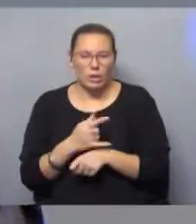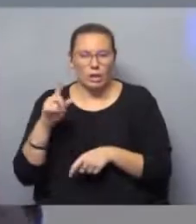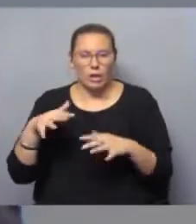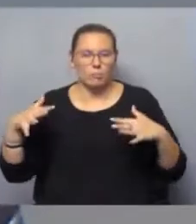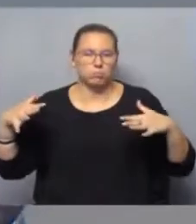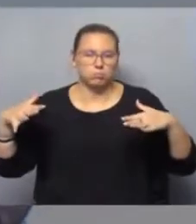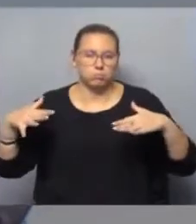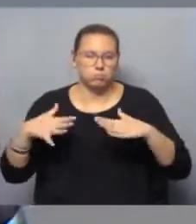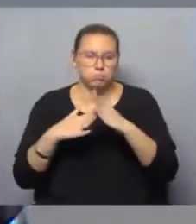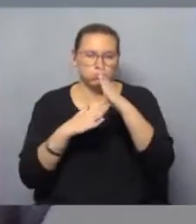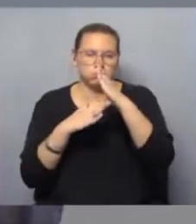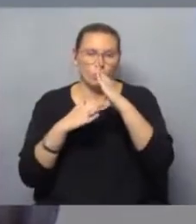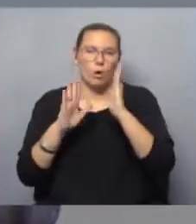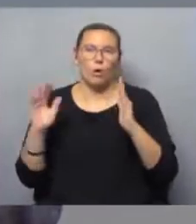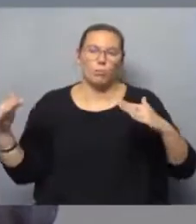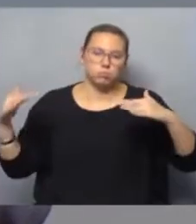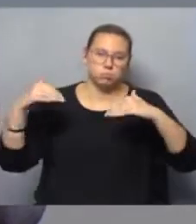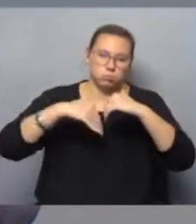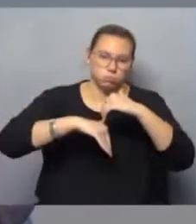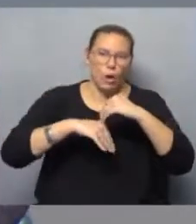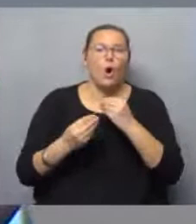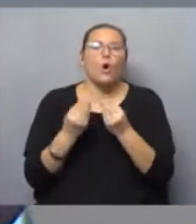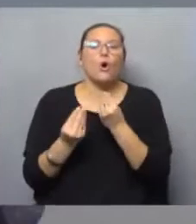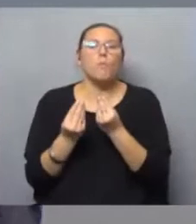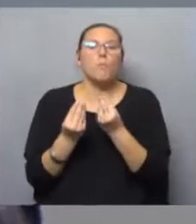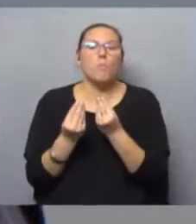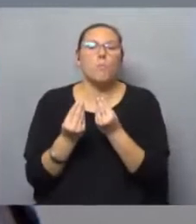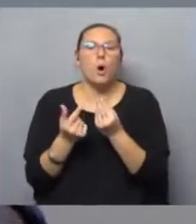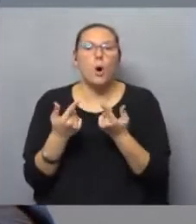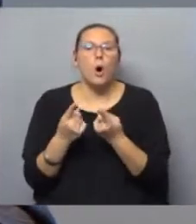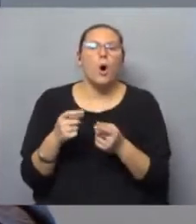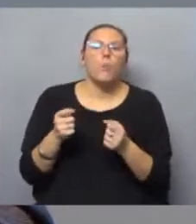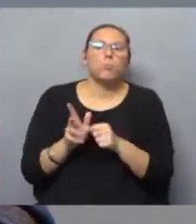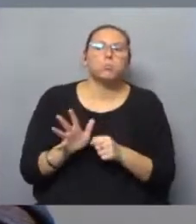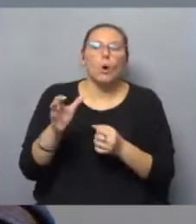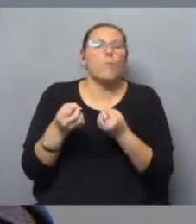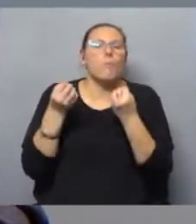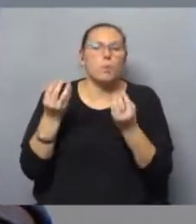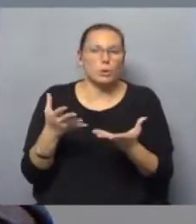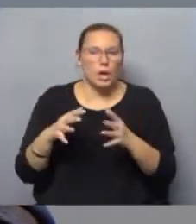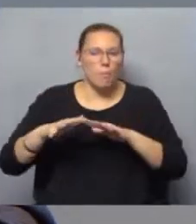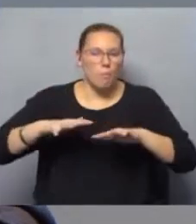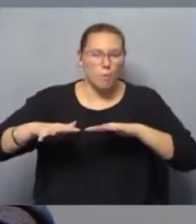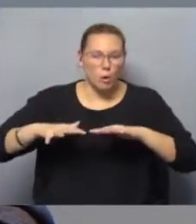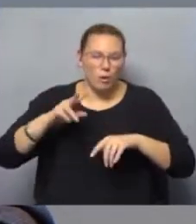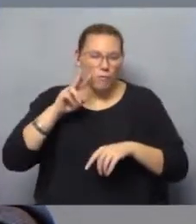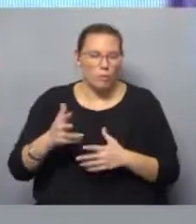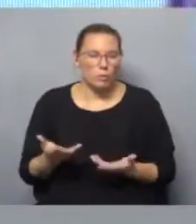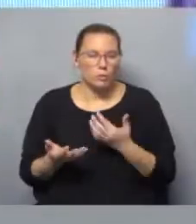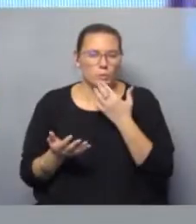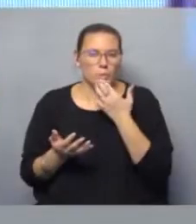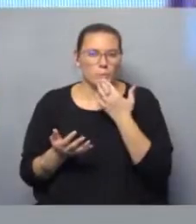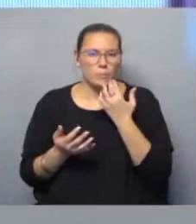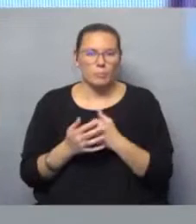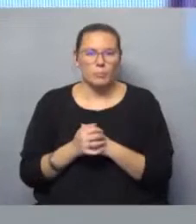placas. ¿Cómo es este movimiento? ¿Cuáles son los principios que rigen este movimiento de lo que vemos en la superficie? Ok,